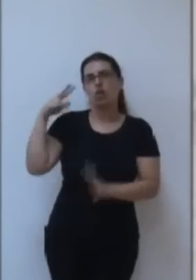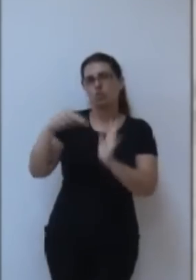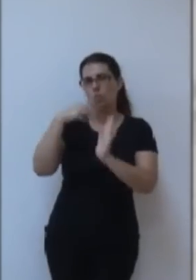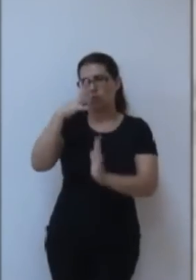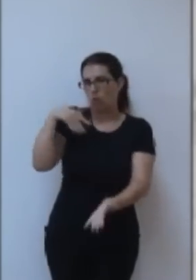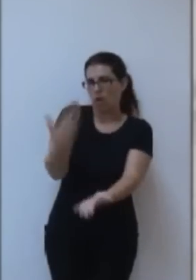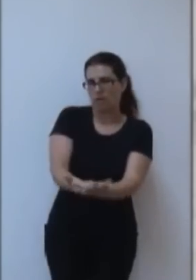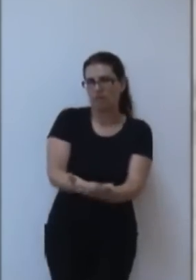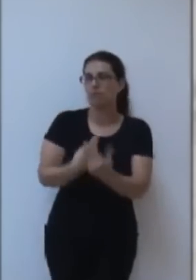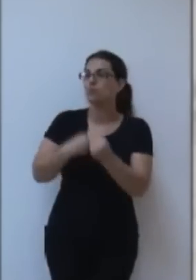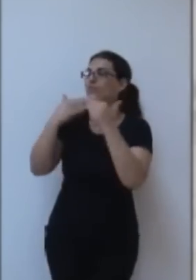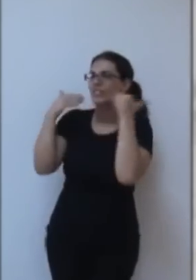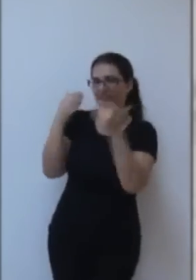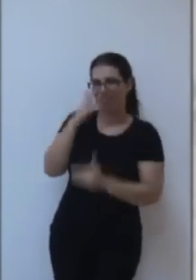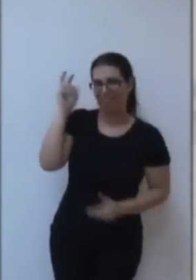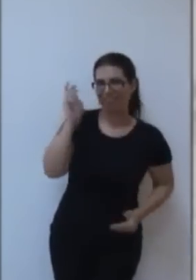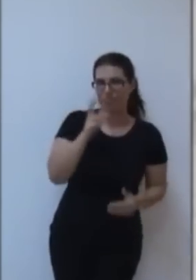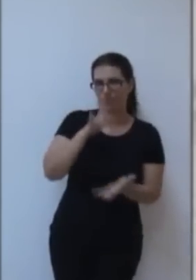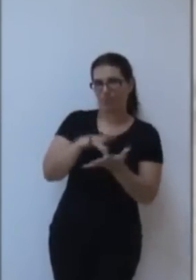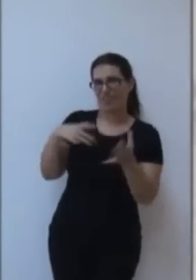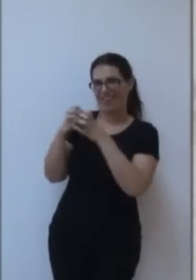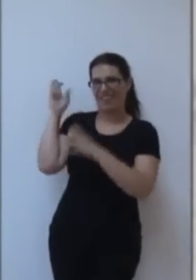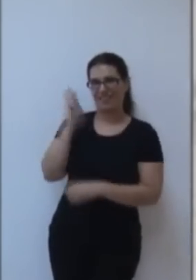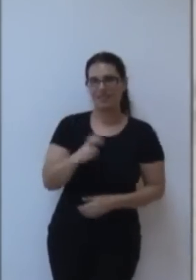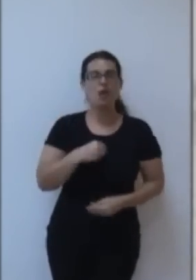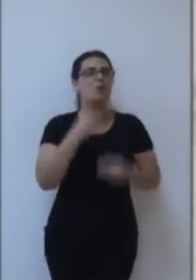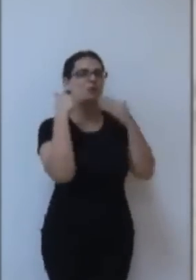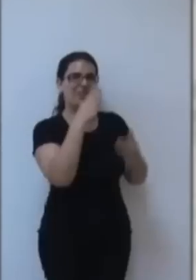venir desde aquellas tierras tan estupendas. Muchas gracias a vosotros